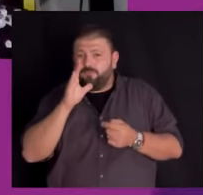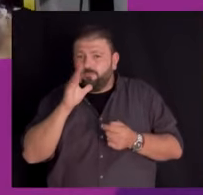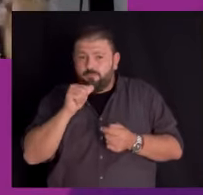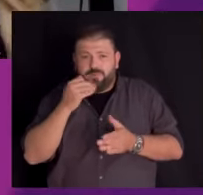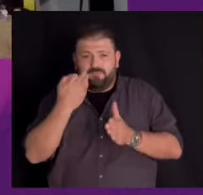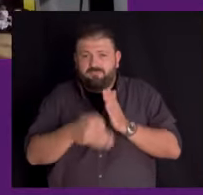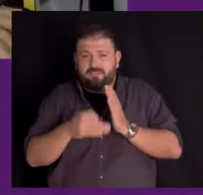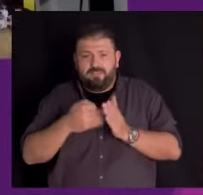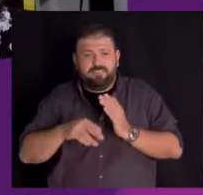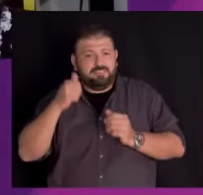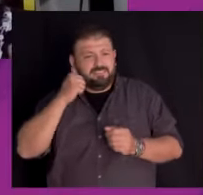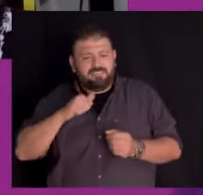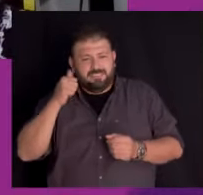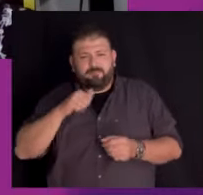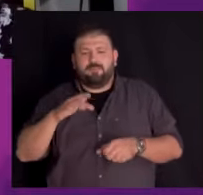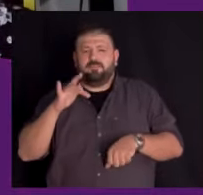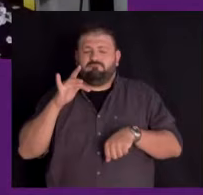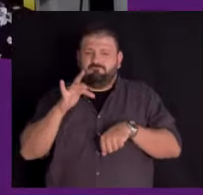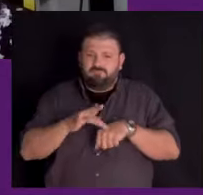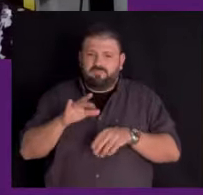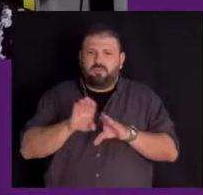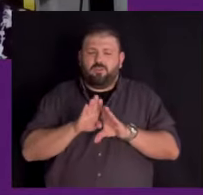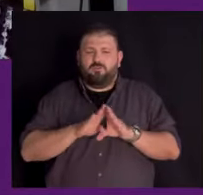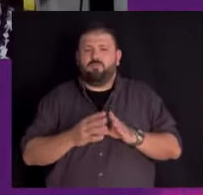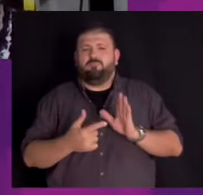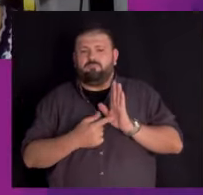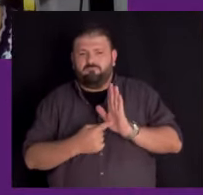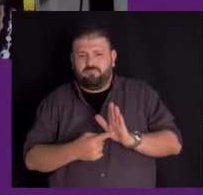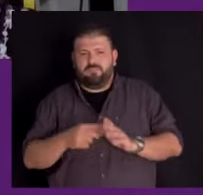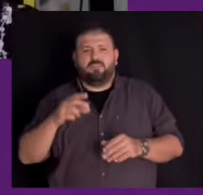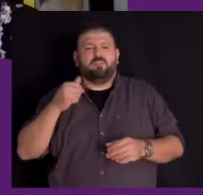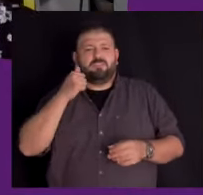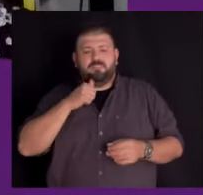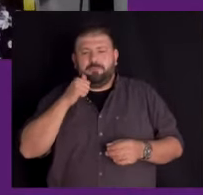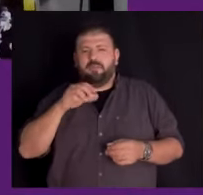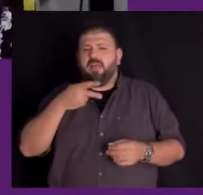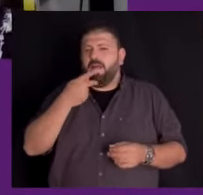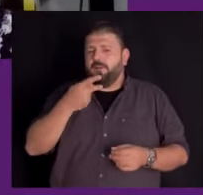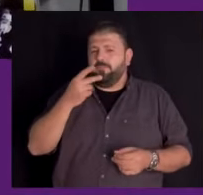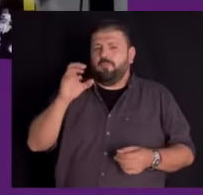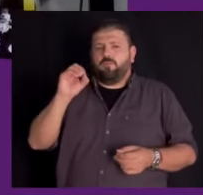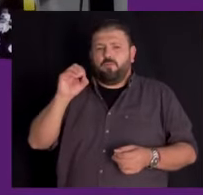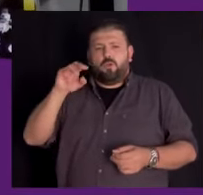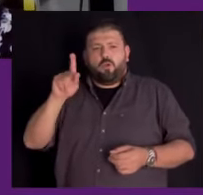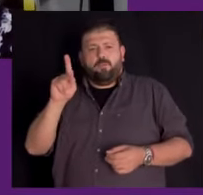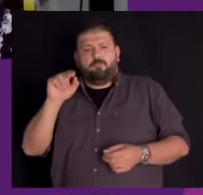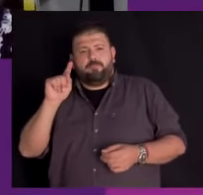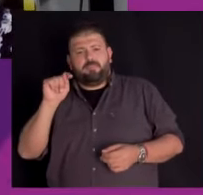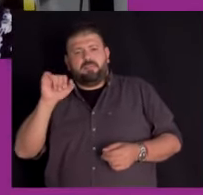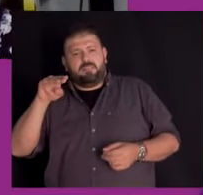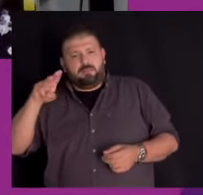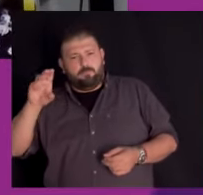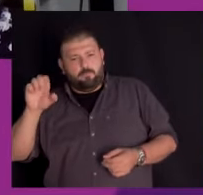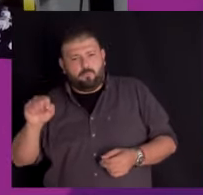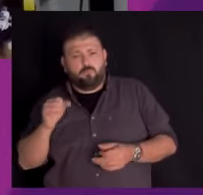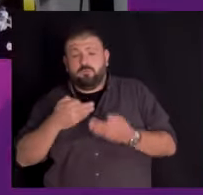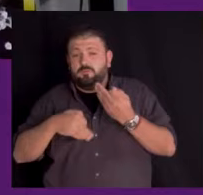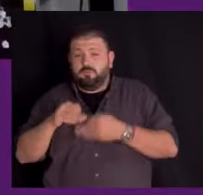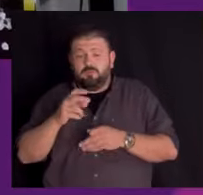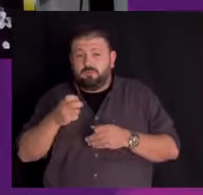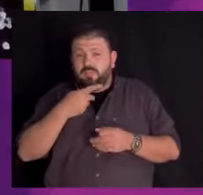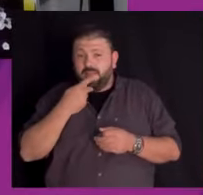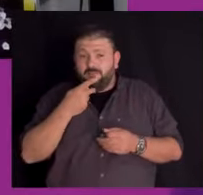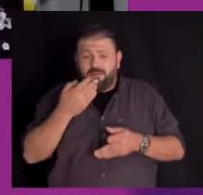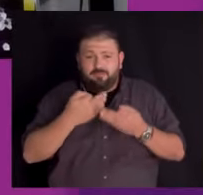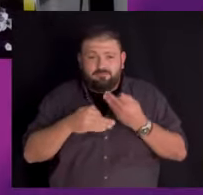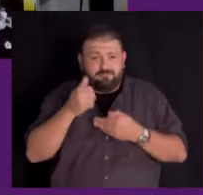los tengas siempre presentes. Hablamos desde un Optimus, dependiendo en este caso la disponibilidad de nuestro producto. Entonces puede